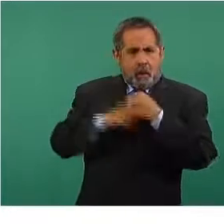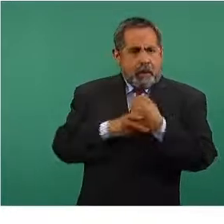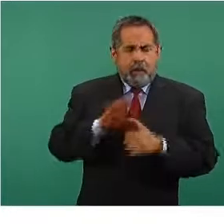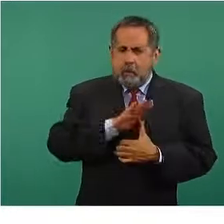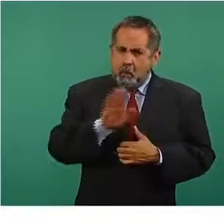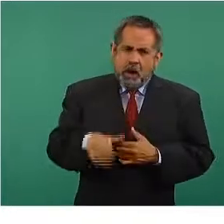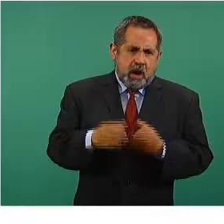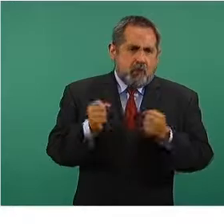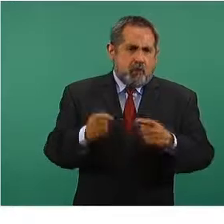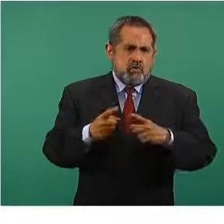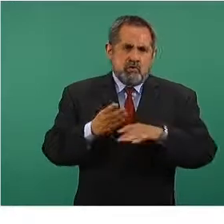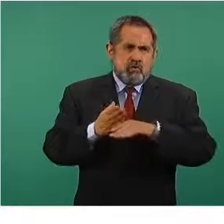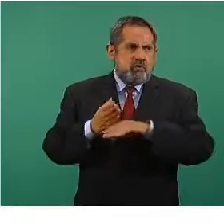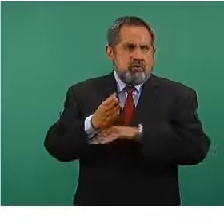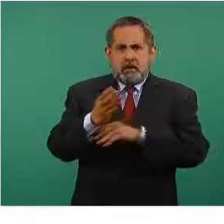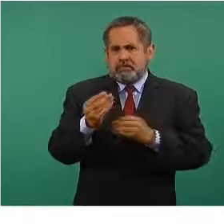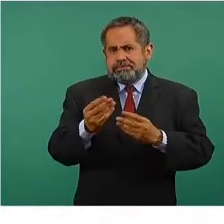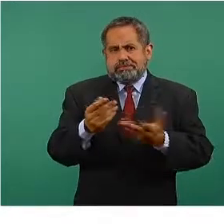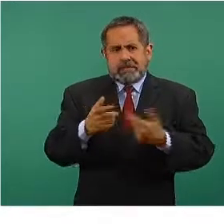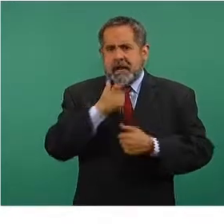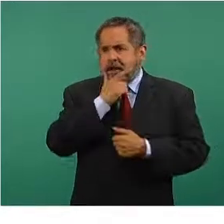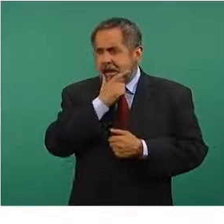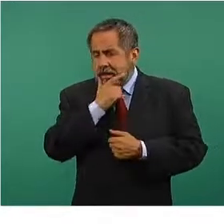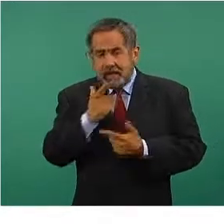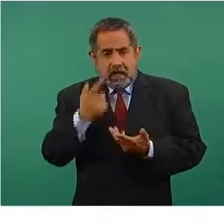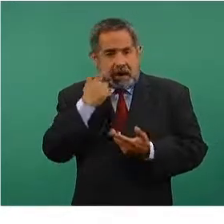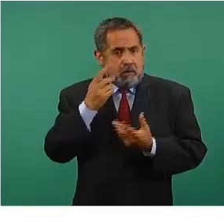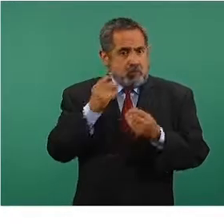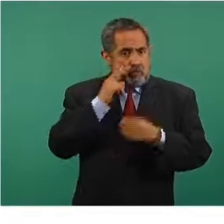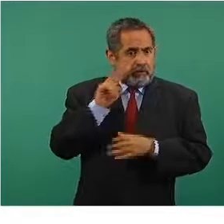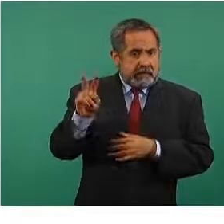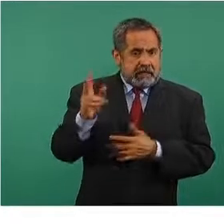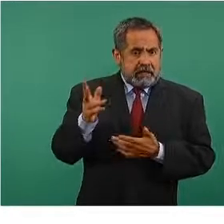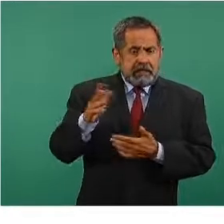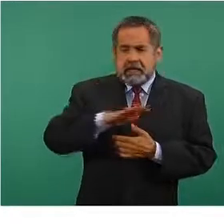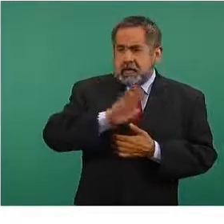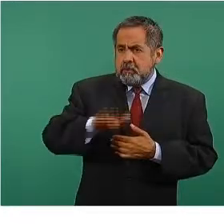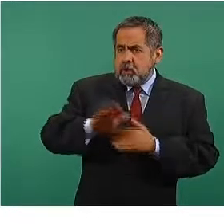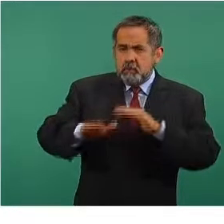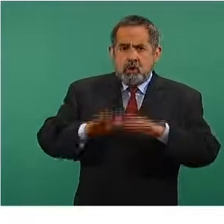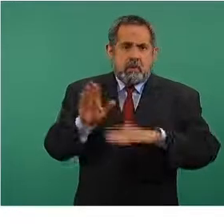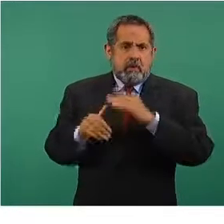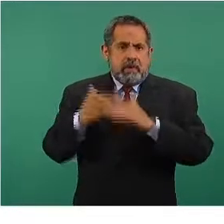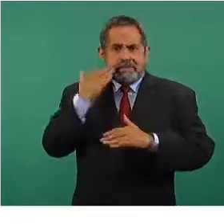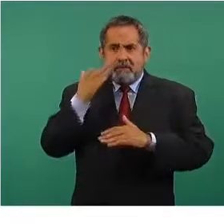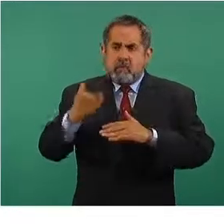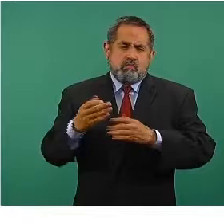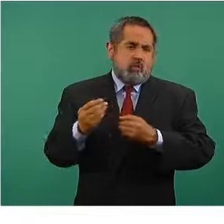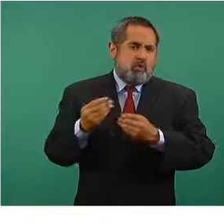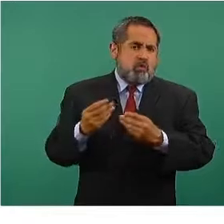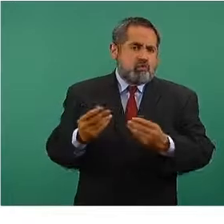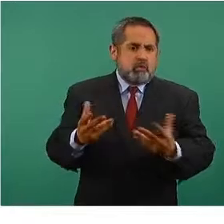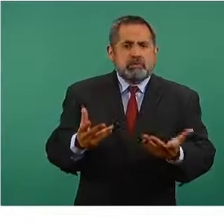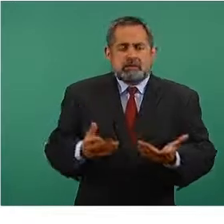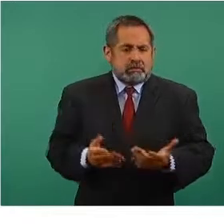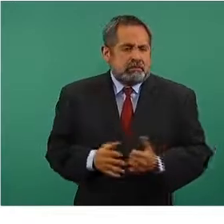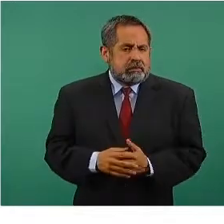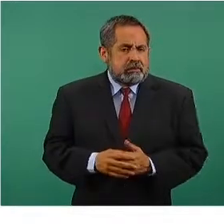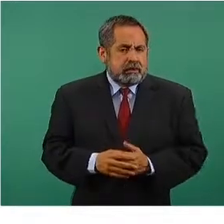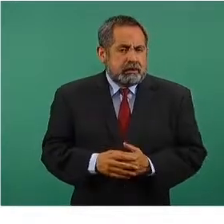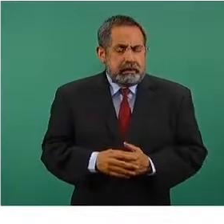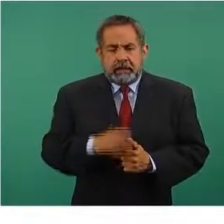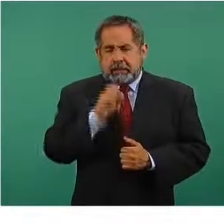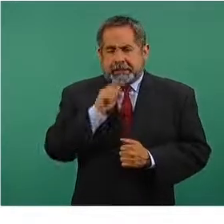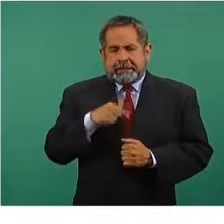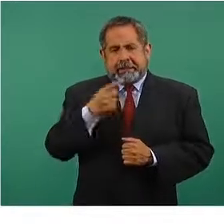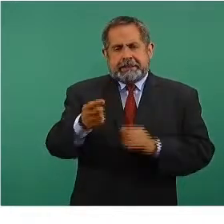con intensidades importantes, Reino Unido, intensidades importantes de exceso de mortalidad en ciertos periodos. Y una de las cosas que también me gustaría